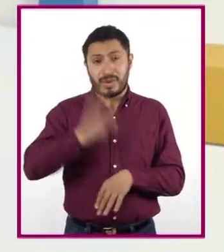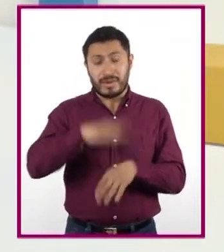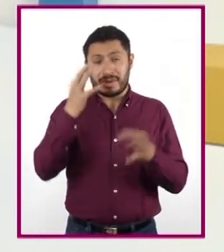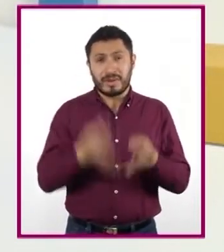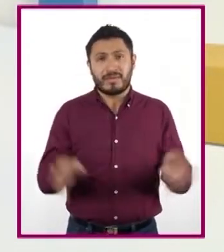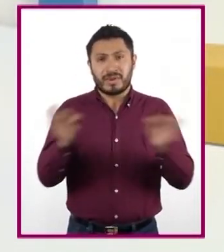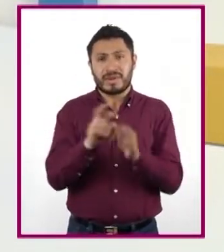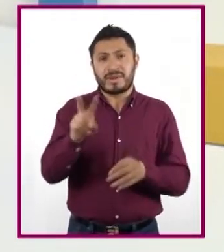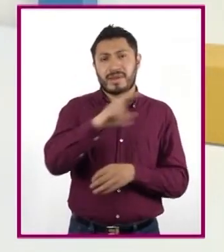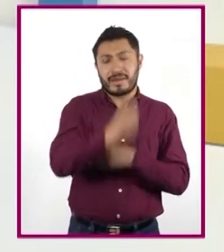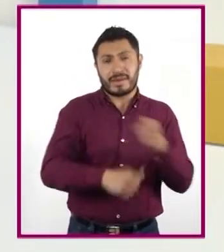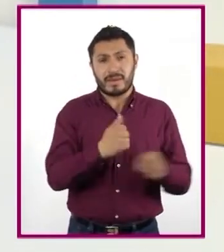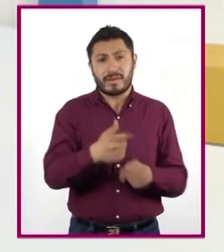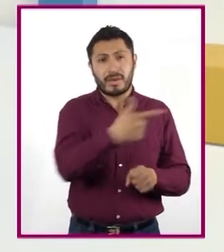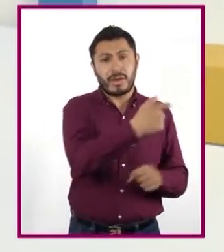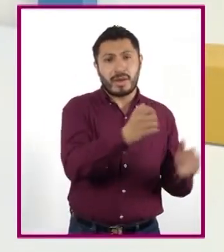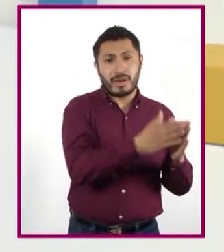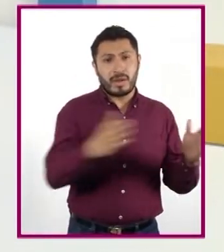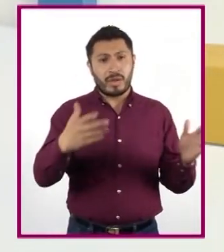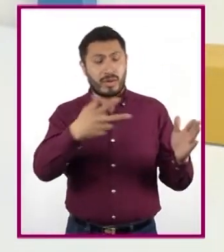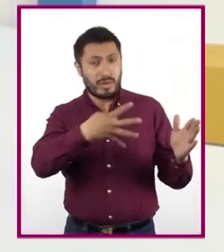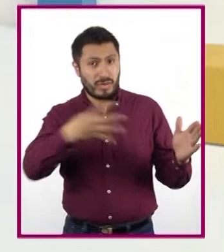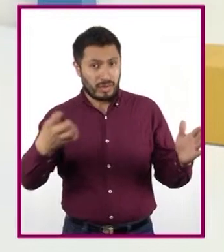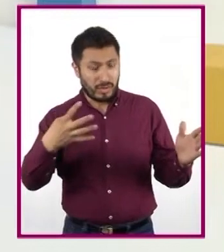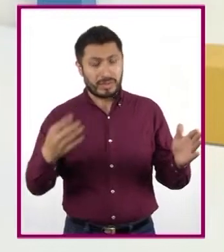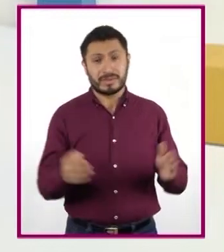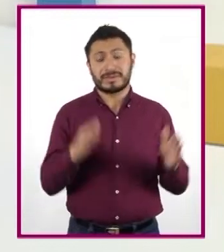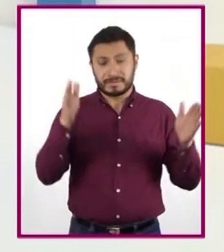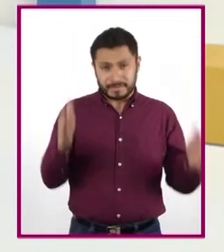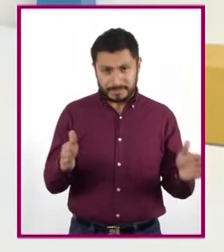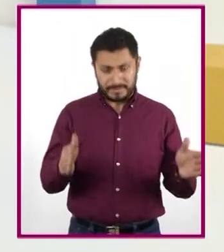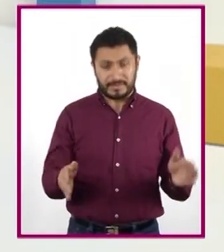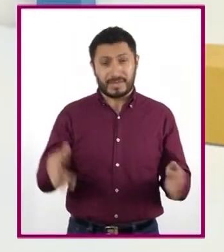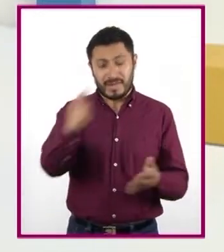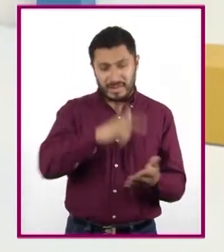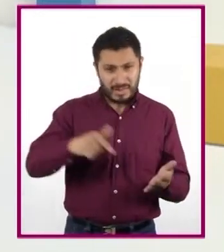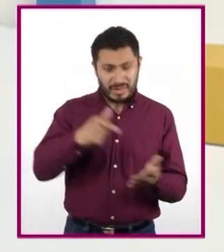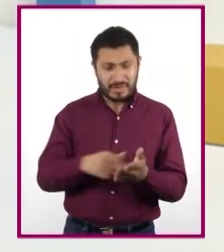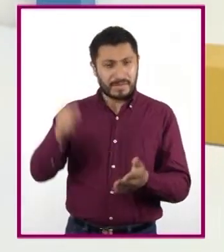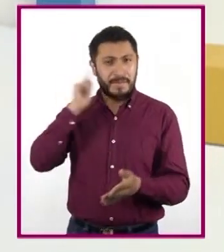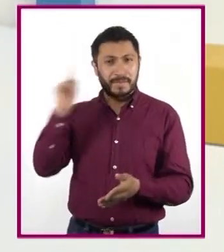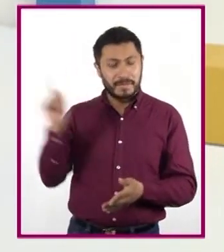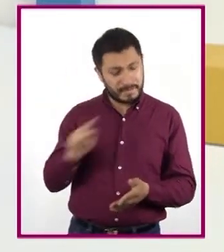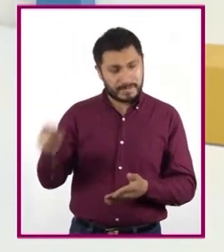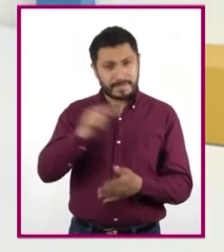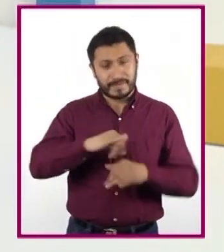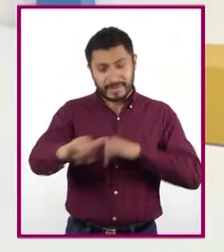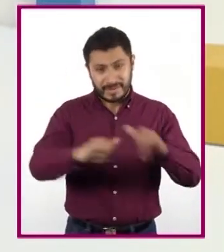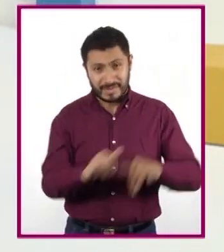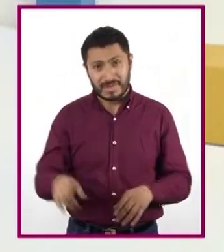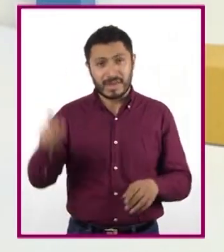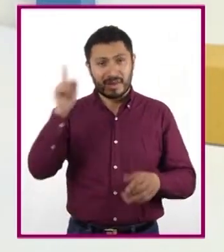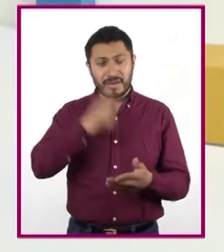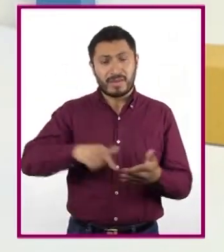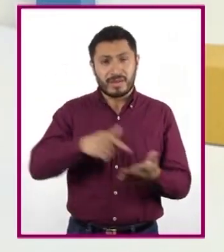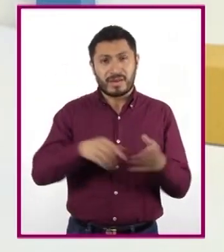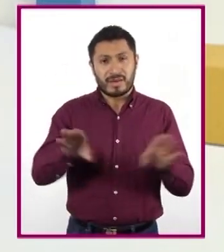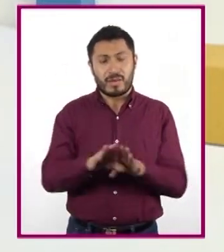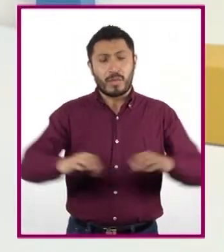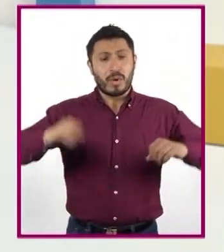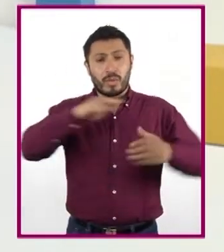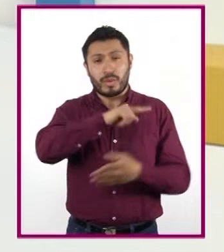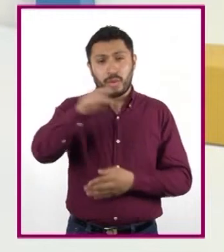los años 700 y 900. Debido a su ubicación geográfica, la zona era considerada zona